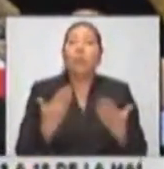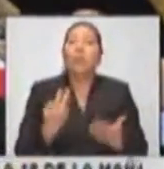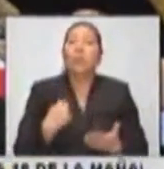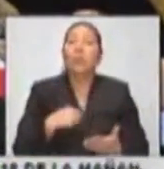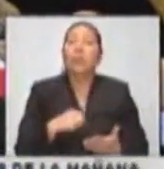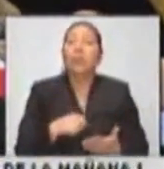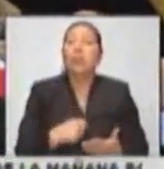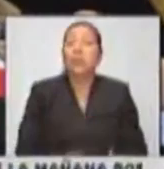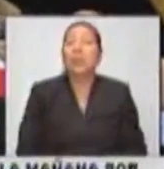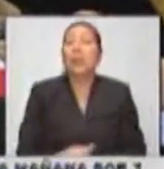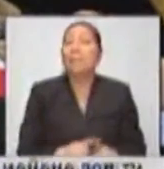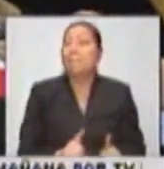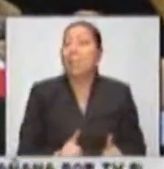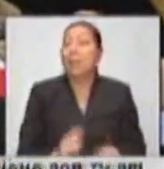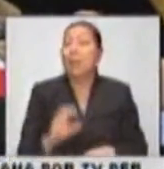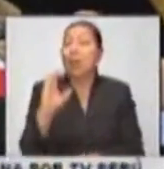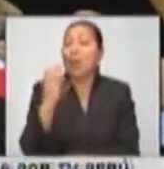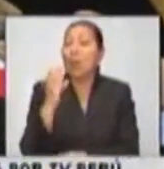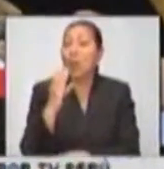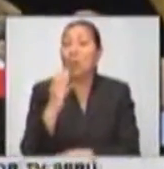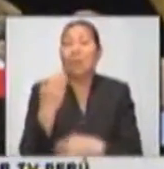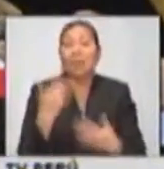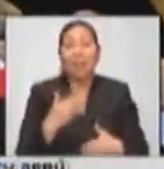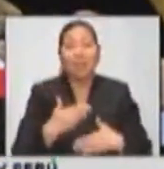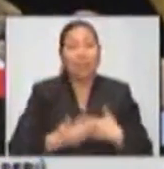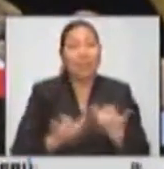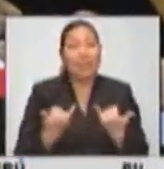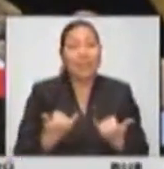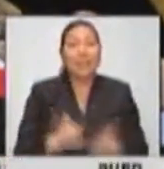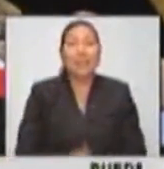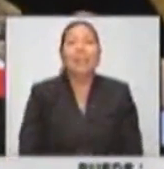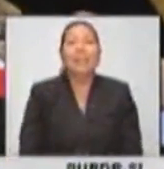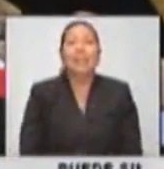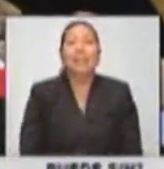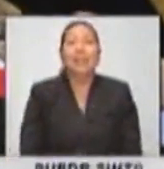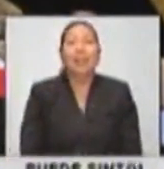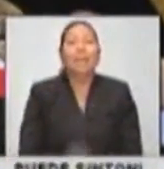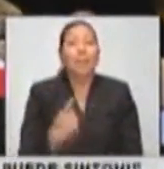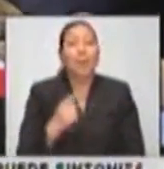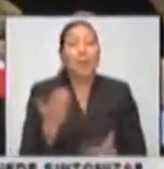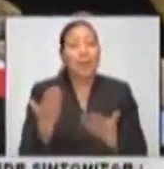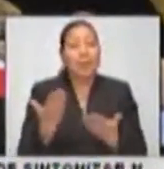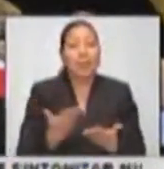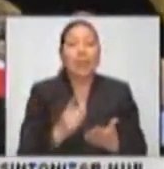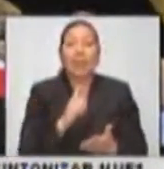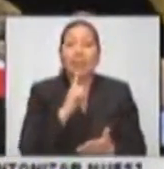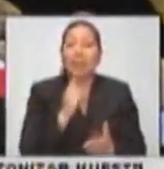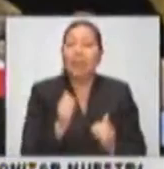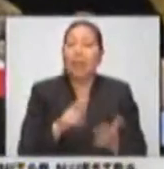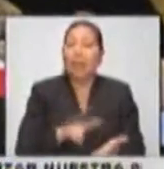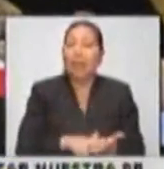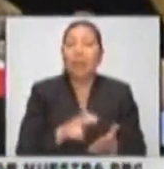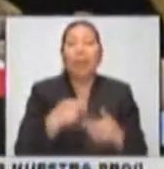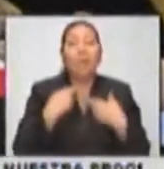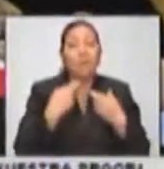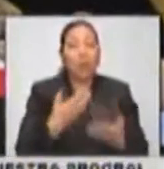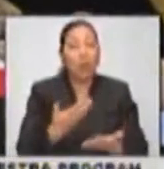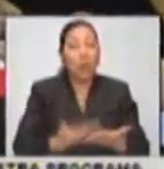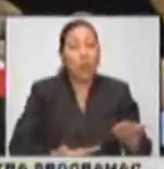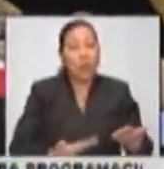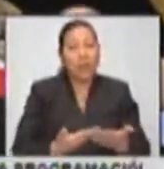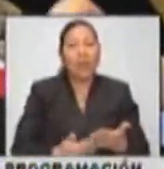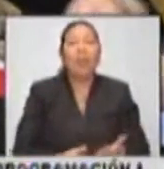nosotros efectivamente, pero Colombia ya pasó por eso y por la invitación, están aprobando esta famosa hoja de